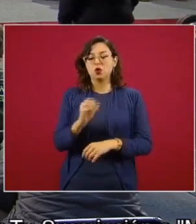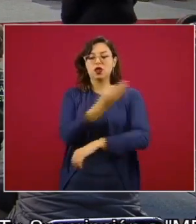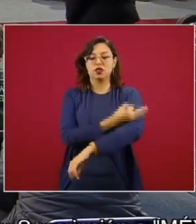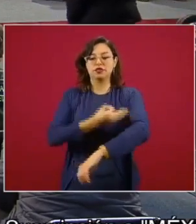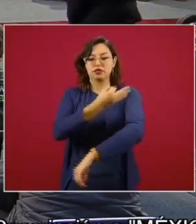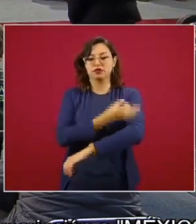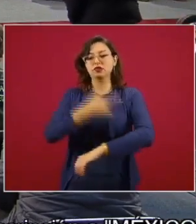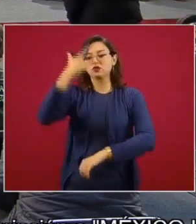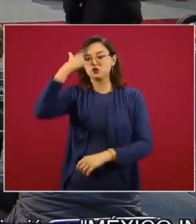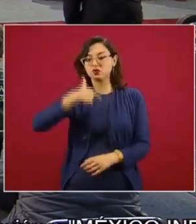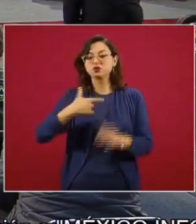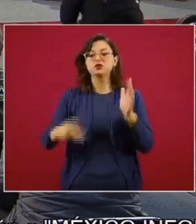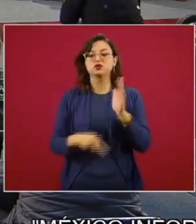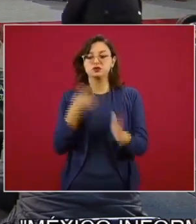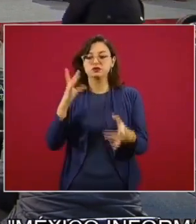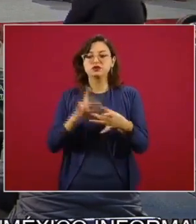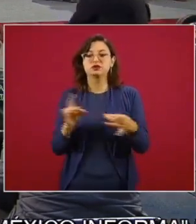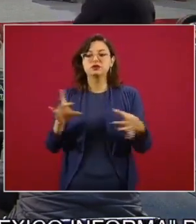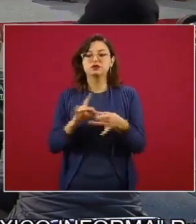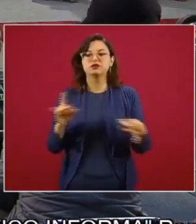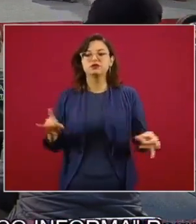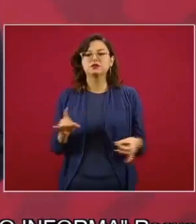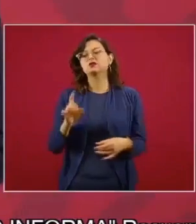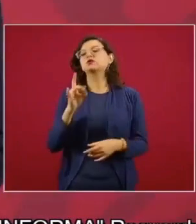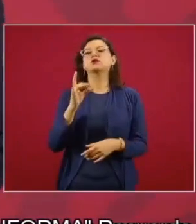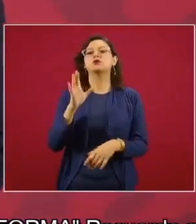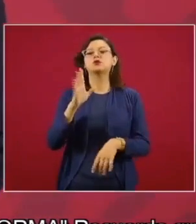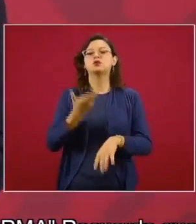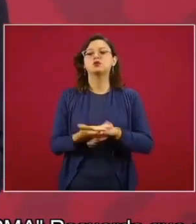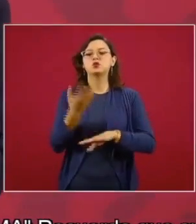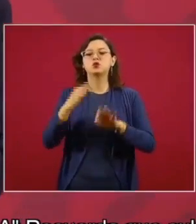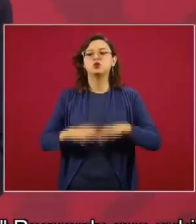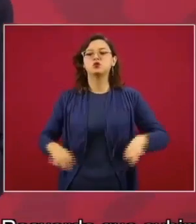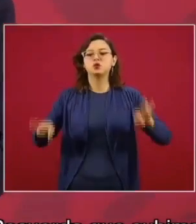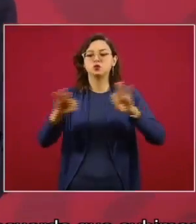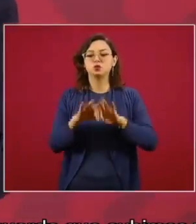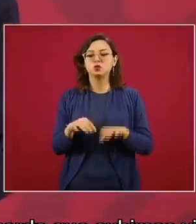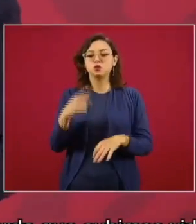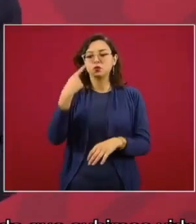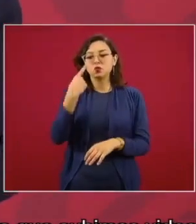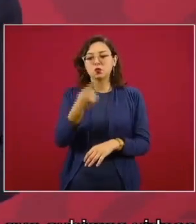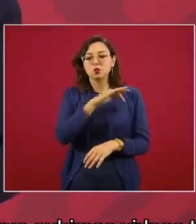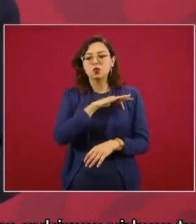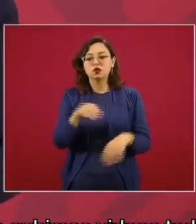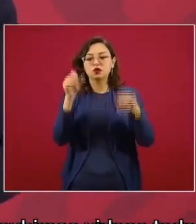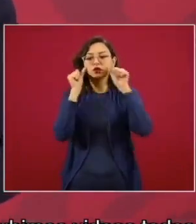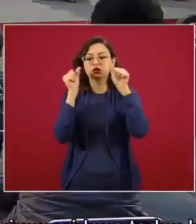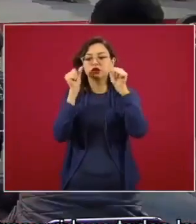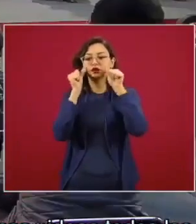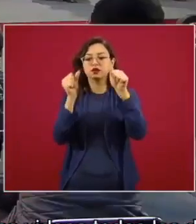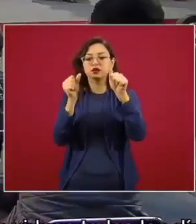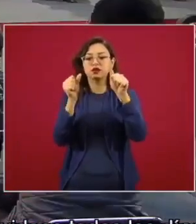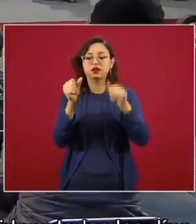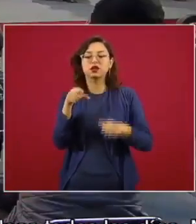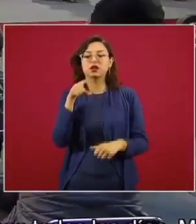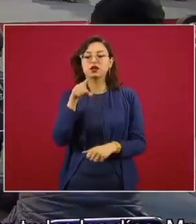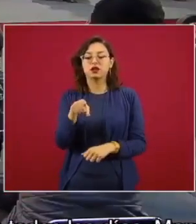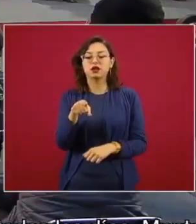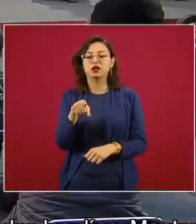noche, es muy importante. Nada más, ¿qué les parece? Vamos a escuchar, a ver si pueden